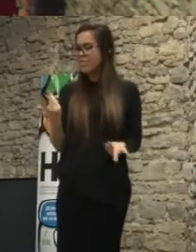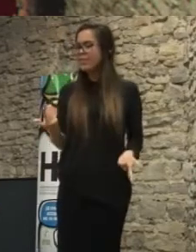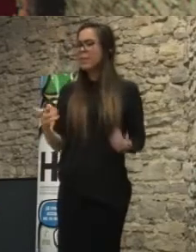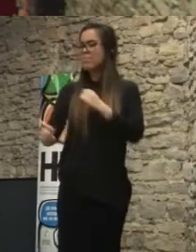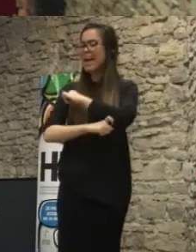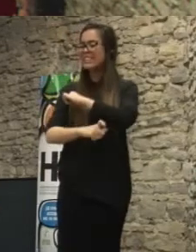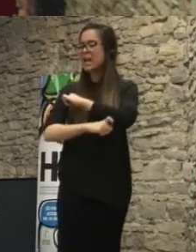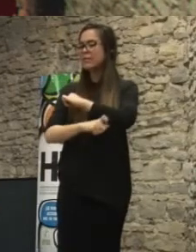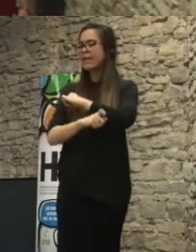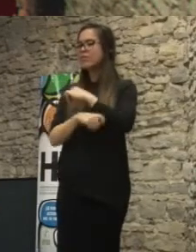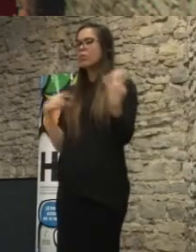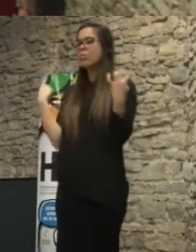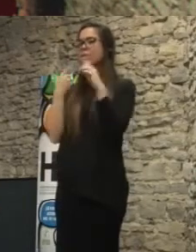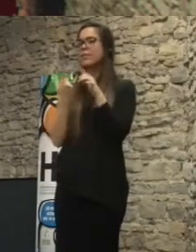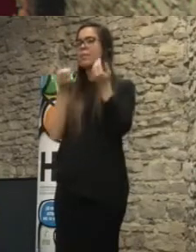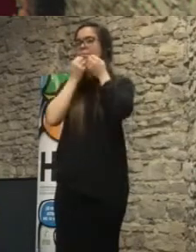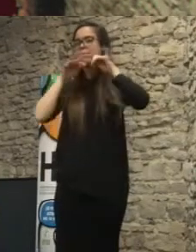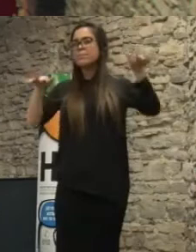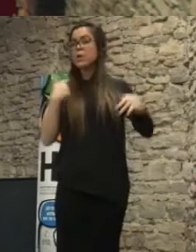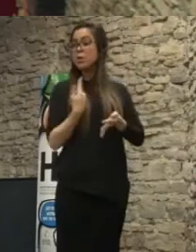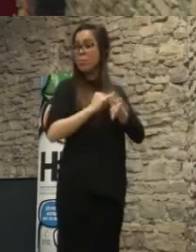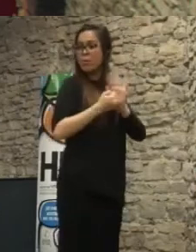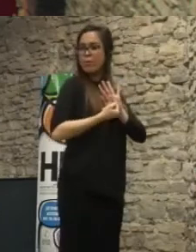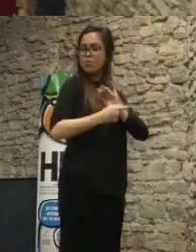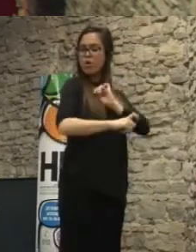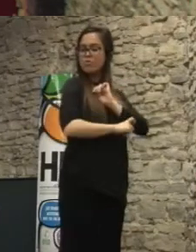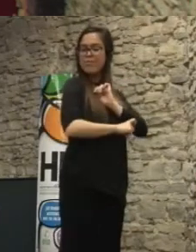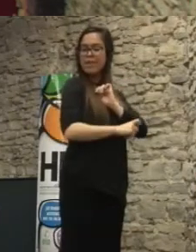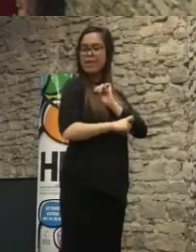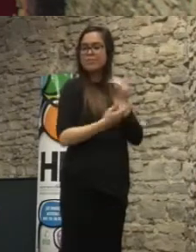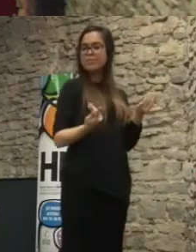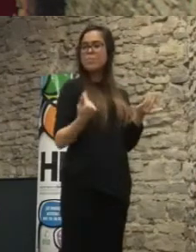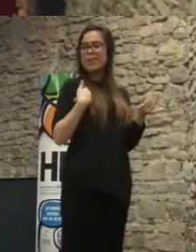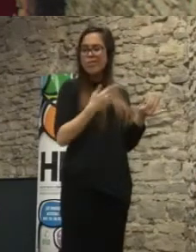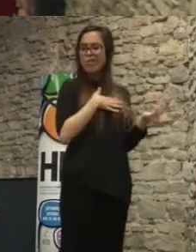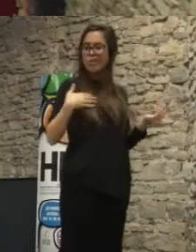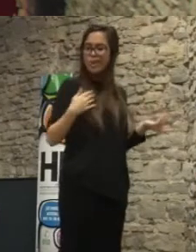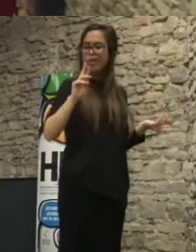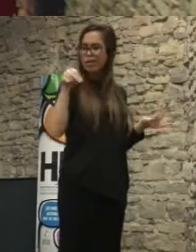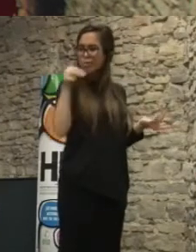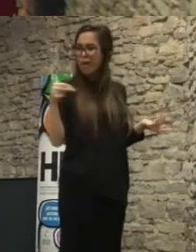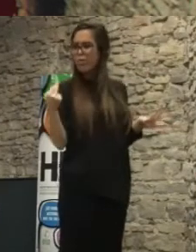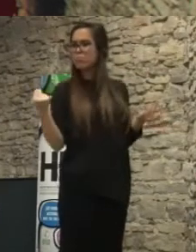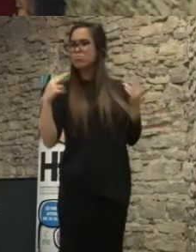de estrategias para que realmente mis propuestas, mis proyectos, pues acaben teniendo resultados en las políticas públicas.